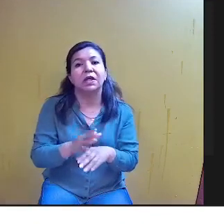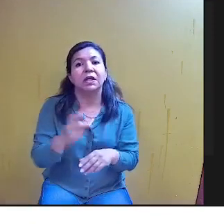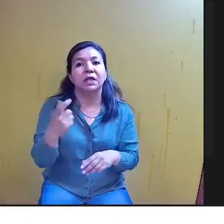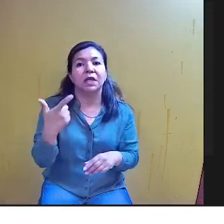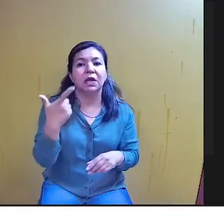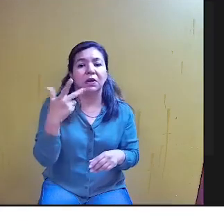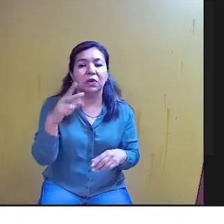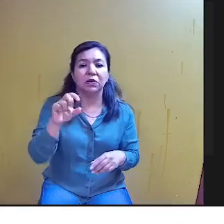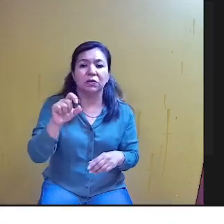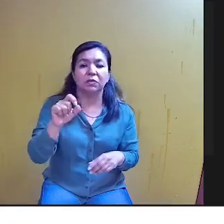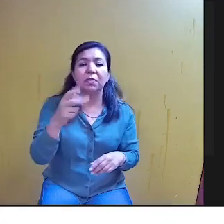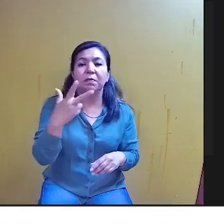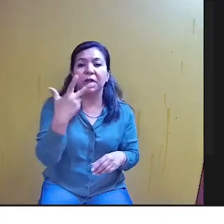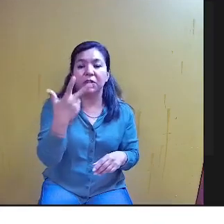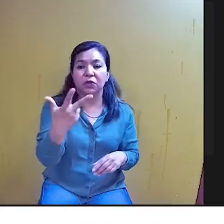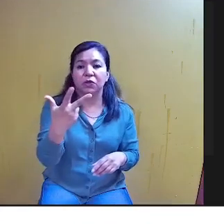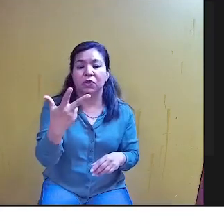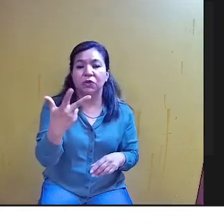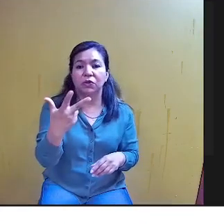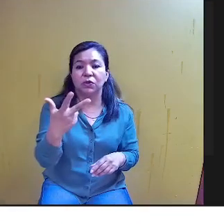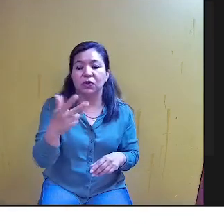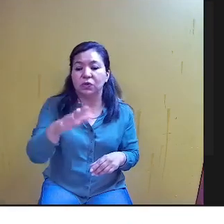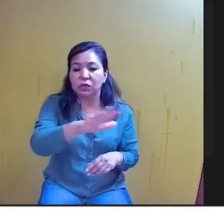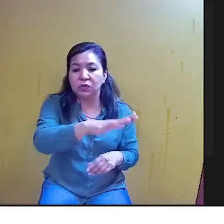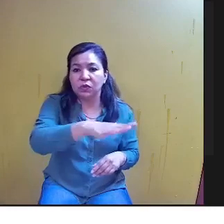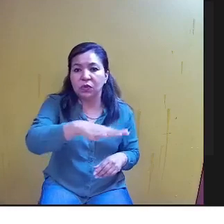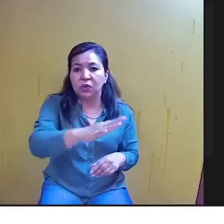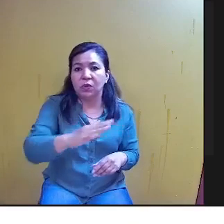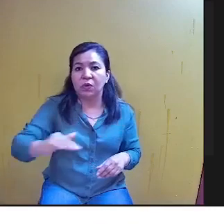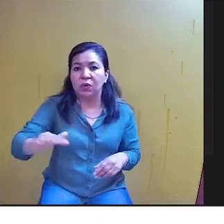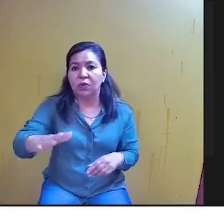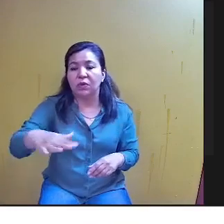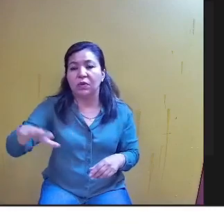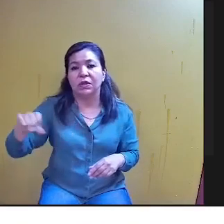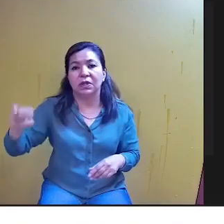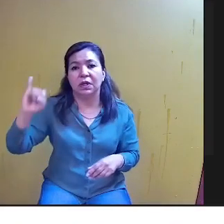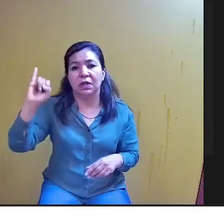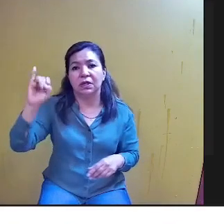distritales electorales del Instituto Electoral y de Participación Ciudadana del Estado de Guerrero.